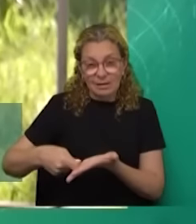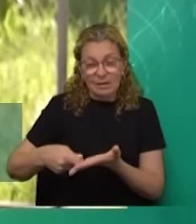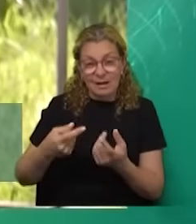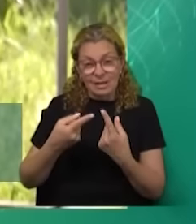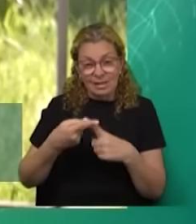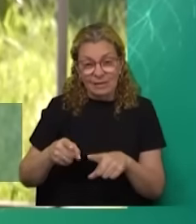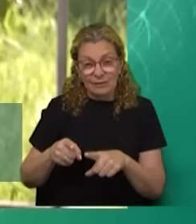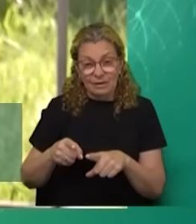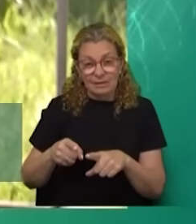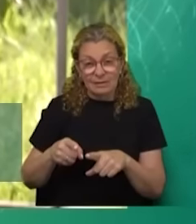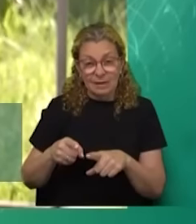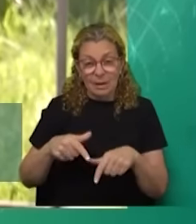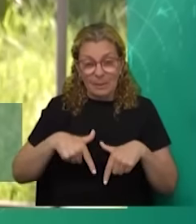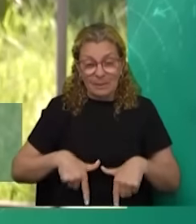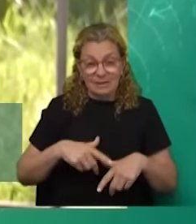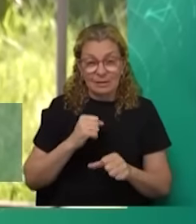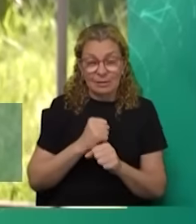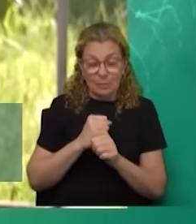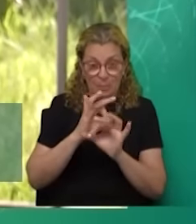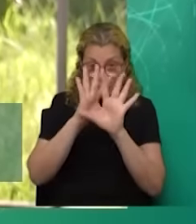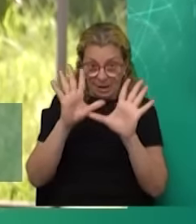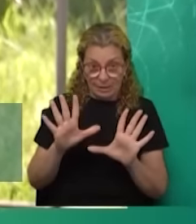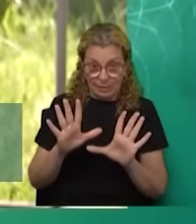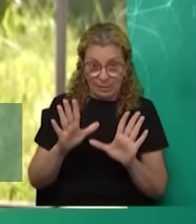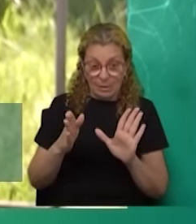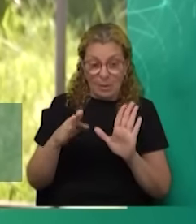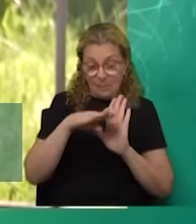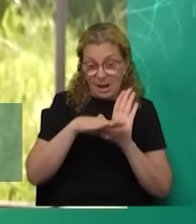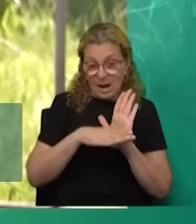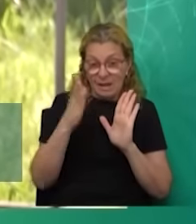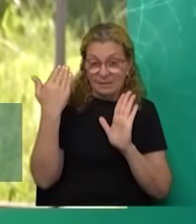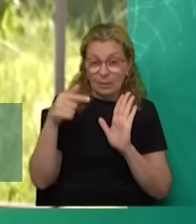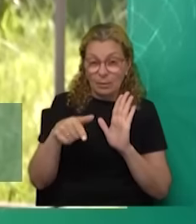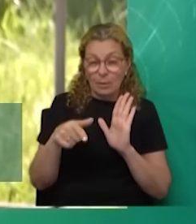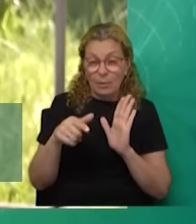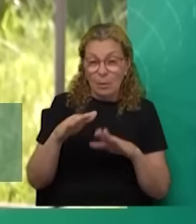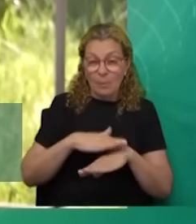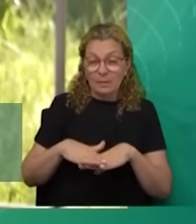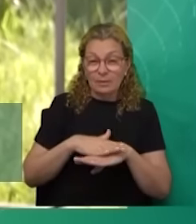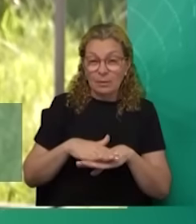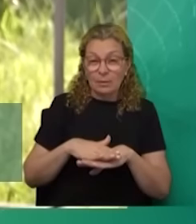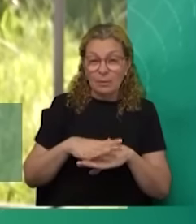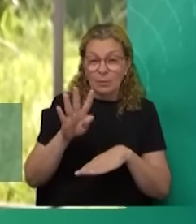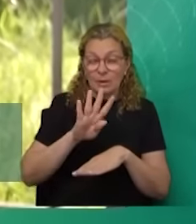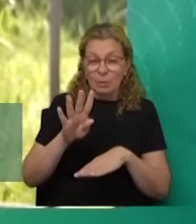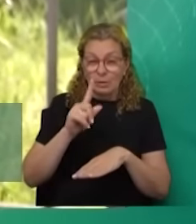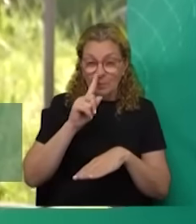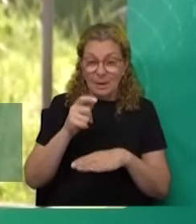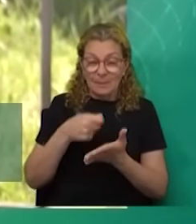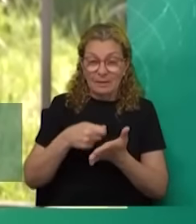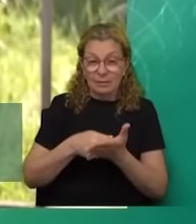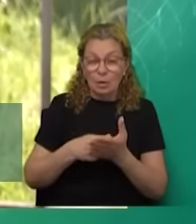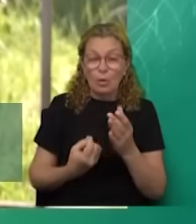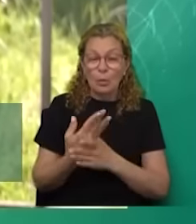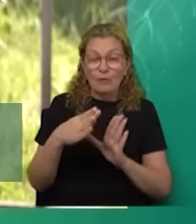diferencia en el laudo del Ministerio de trabajo es Clara con el plan anterior nosotros tenemos un piso que ronda los 44000 pesos y con el